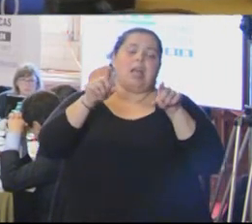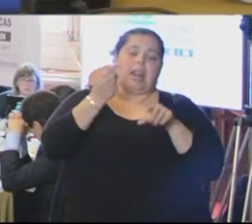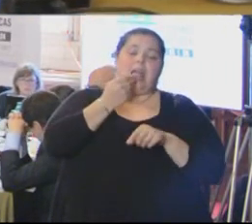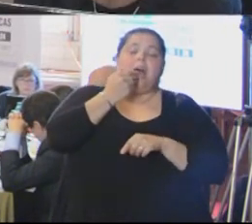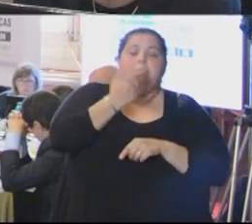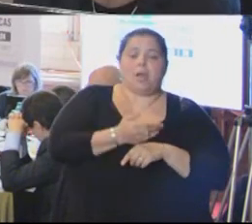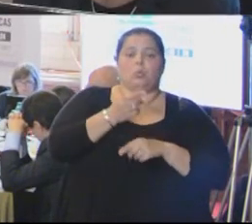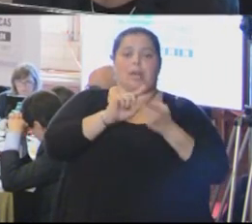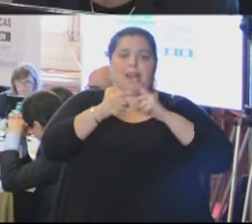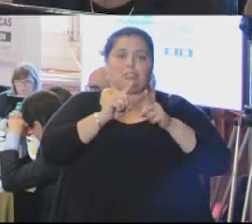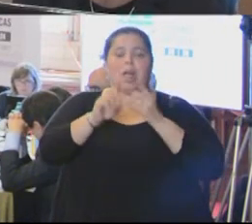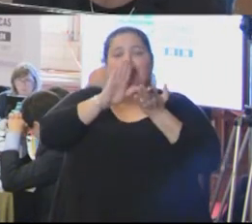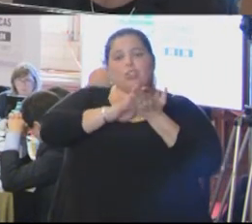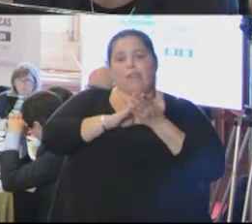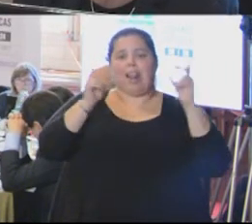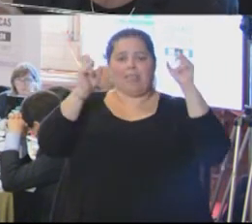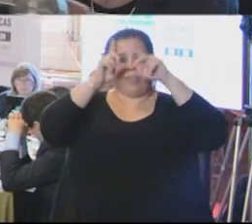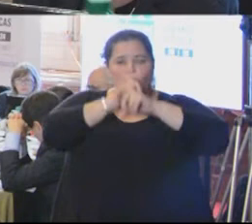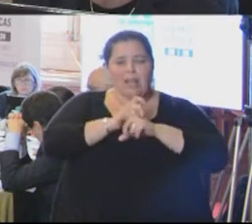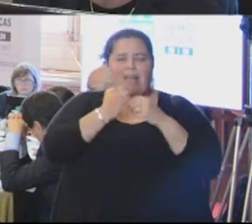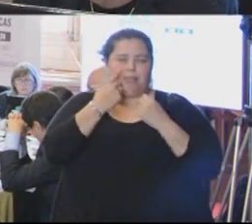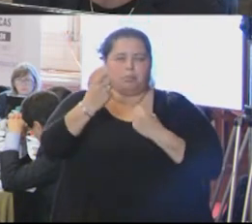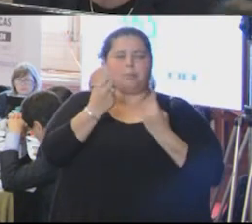con las dificultades que se han identificado para avanzar en las